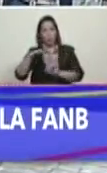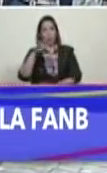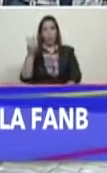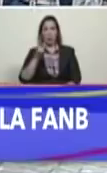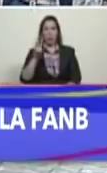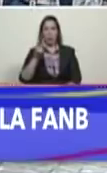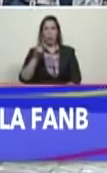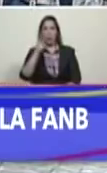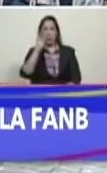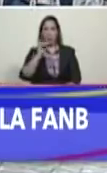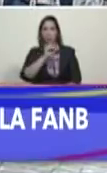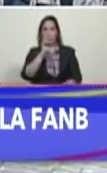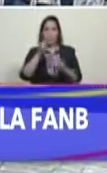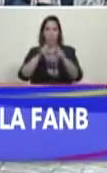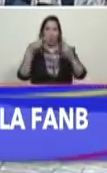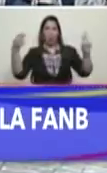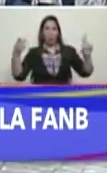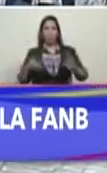paz verdadera.